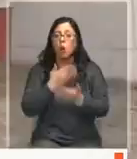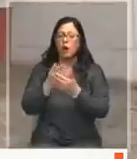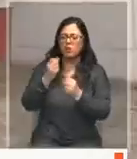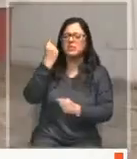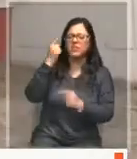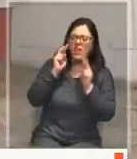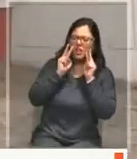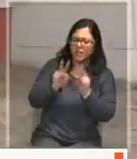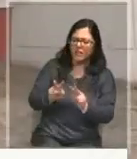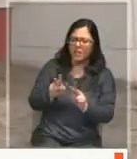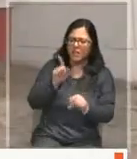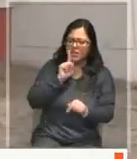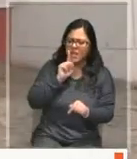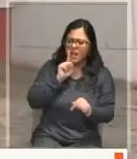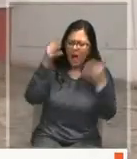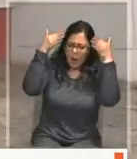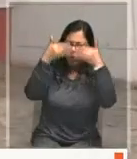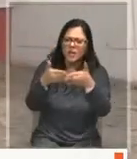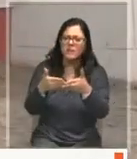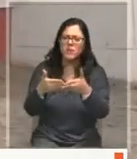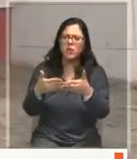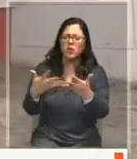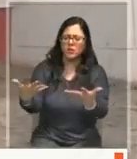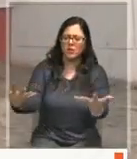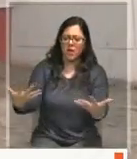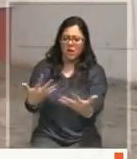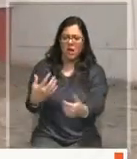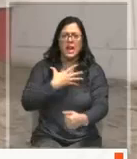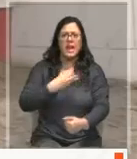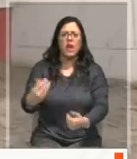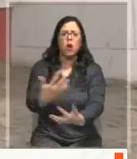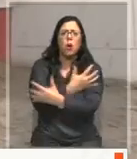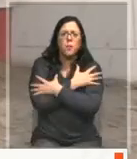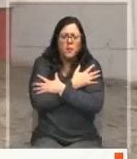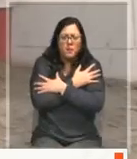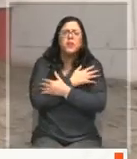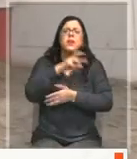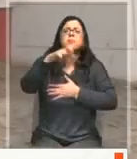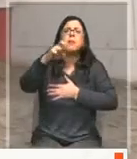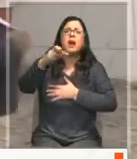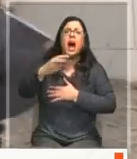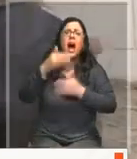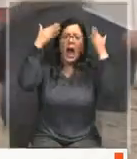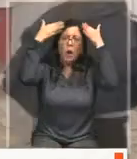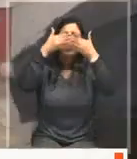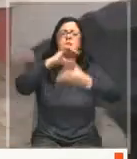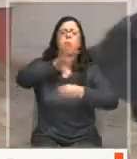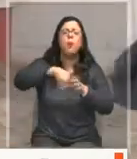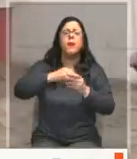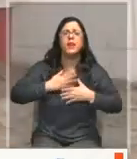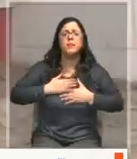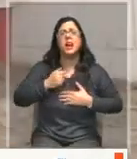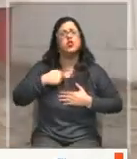que un día mi hijo me abrazó un día por la mañana, me besó, me dijo: papá, el autismo es parte de mí y yo voy a tener esto siempre. Entonces ahí